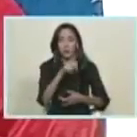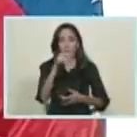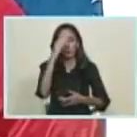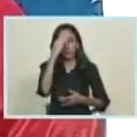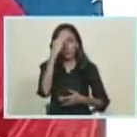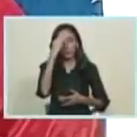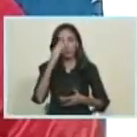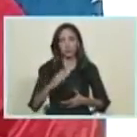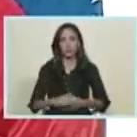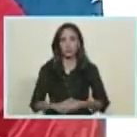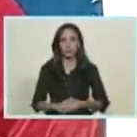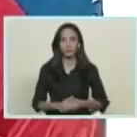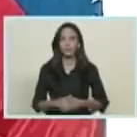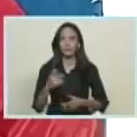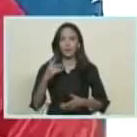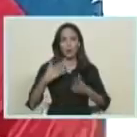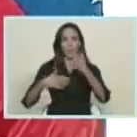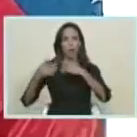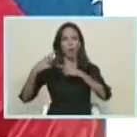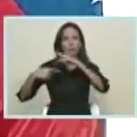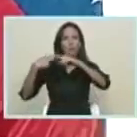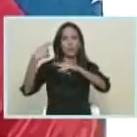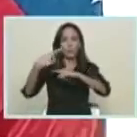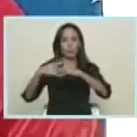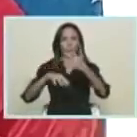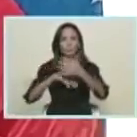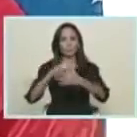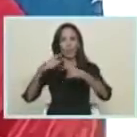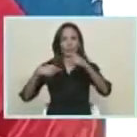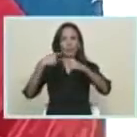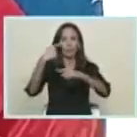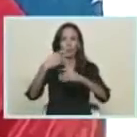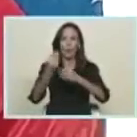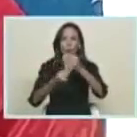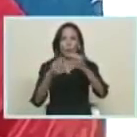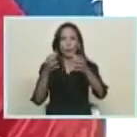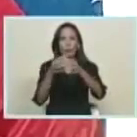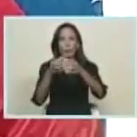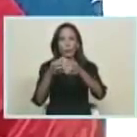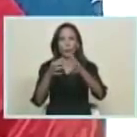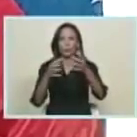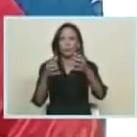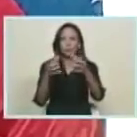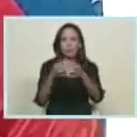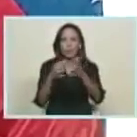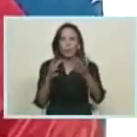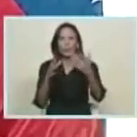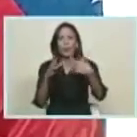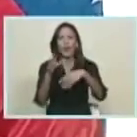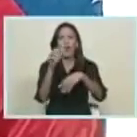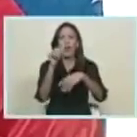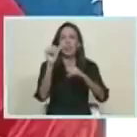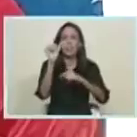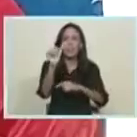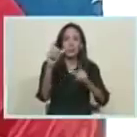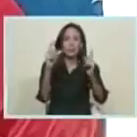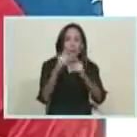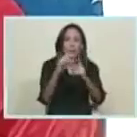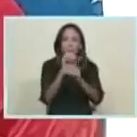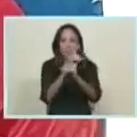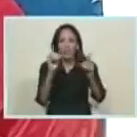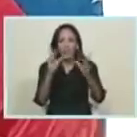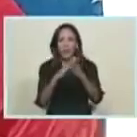ustedes lo que sucedió después, ¿no? Cómo la oligarquía ADECA rancia destruyó